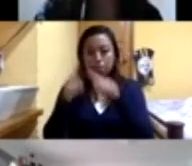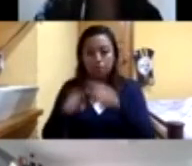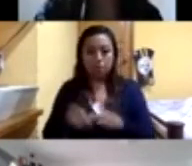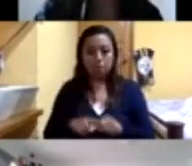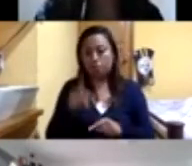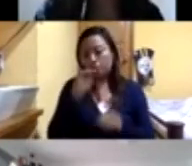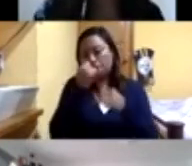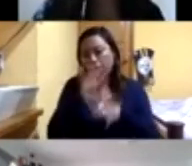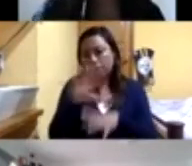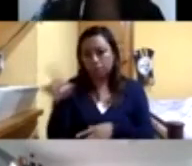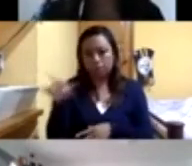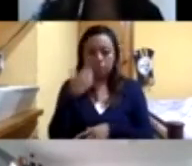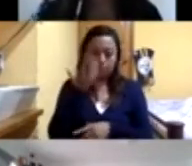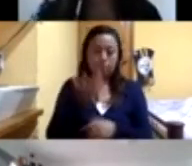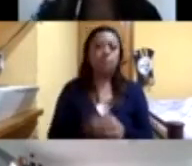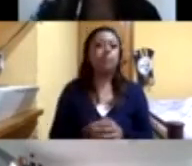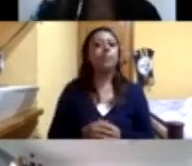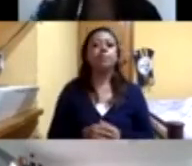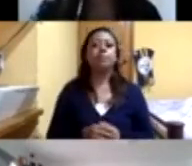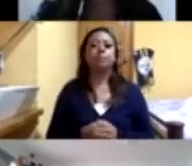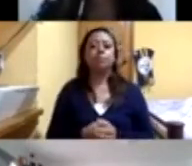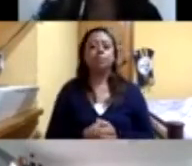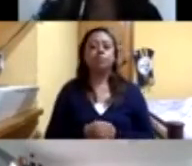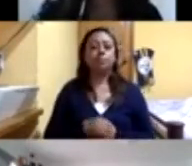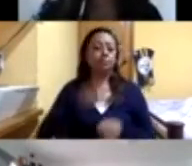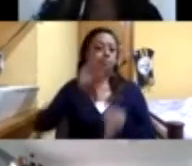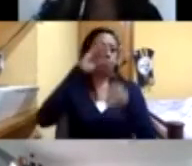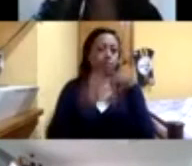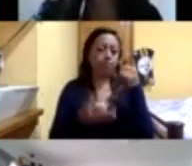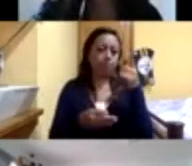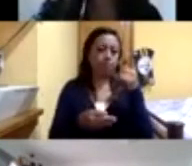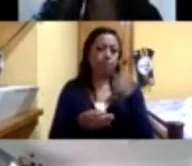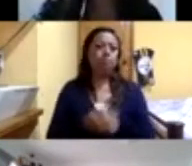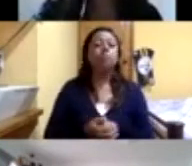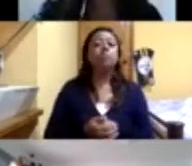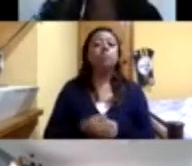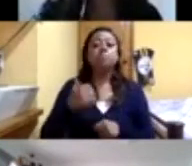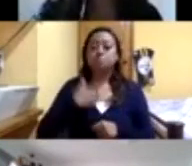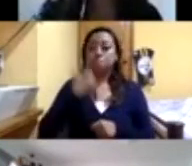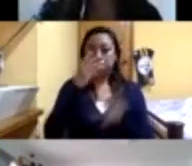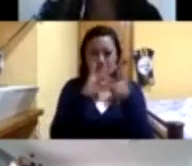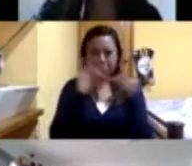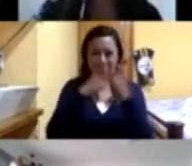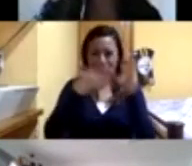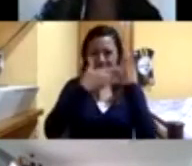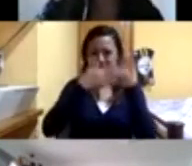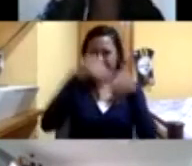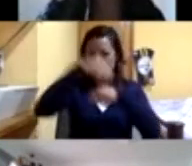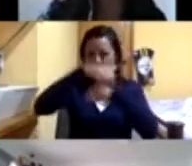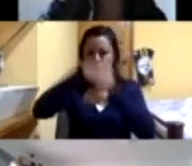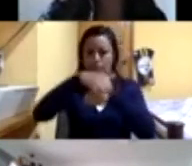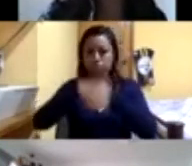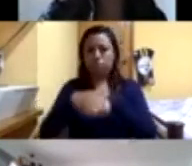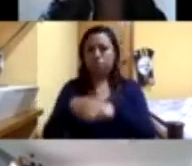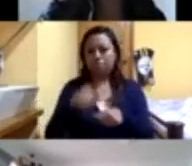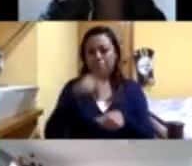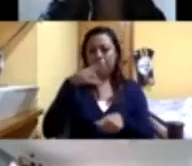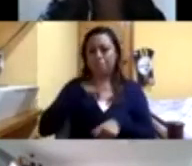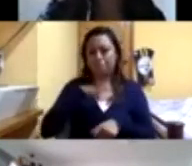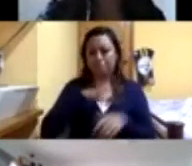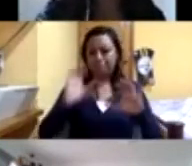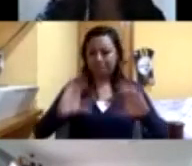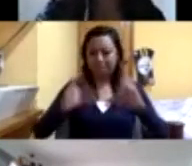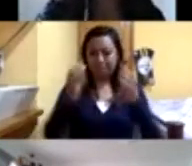solicita. Finalmente, me gustaría señalar las cifras que tenemos ahorita en el Congreso, como había señalado hace ratito el maestro